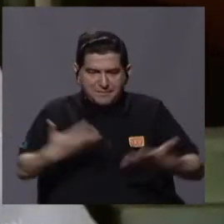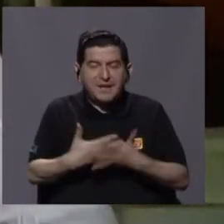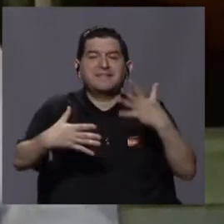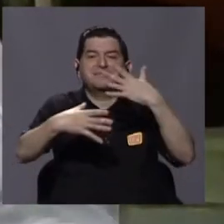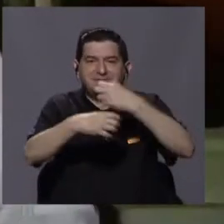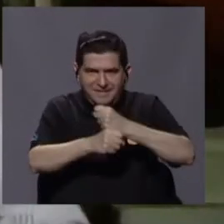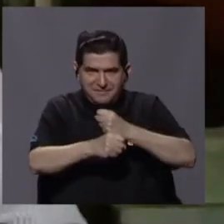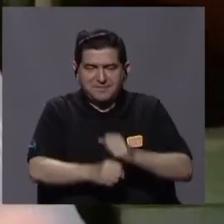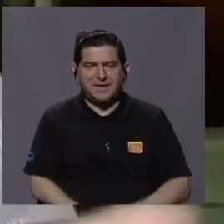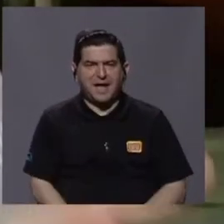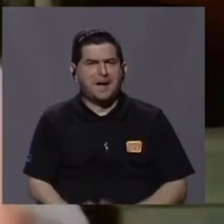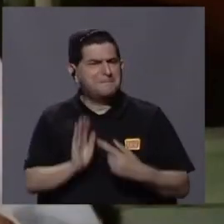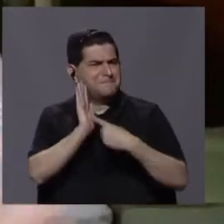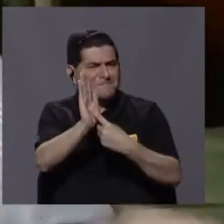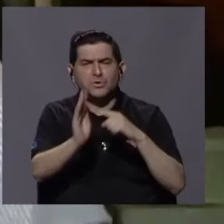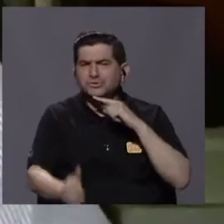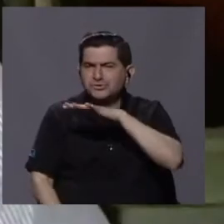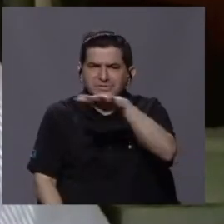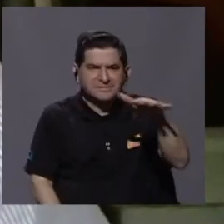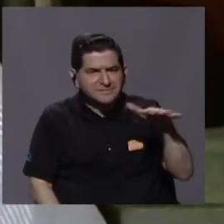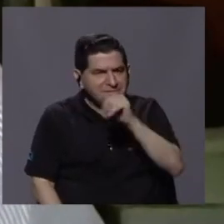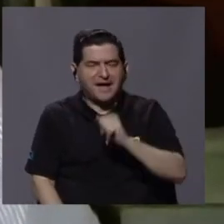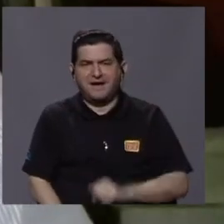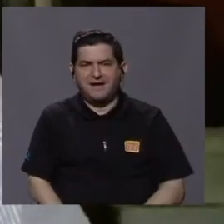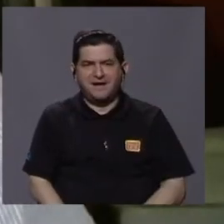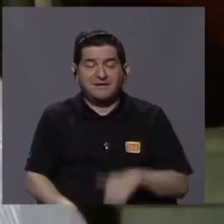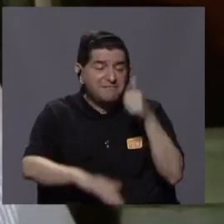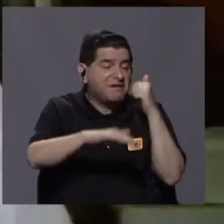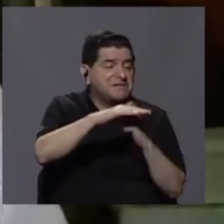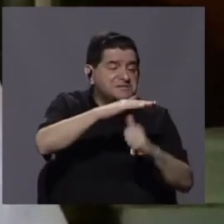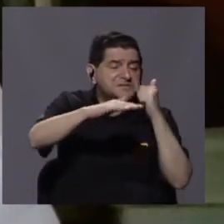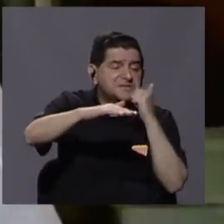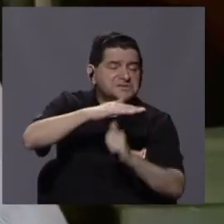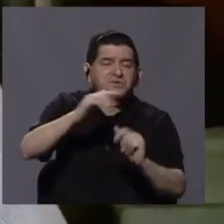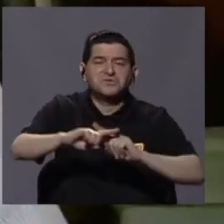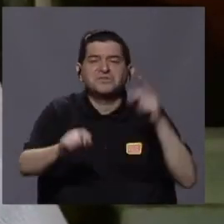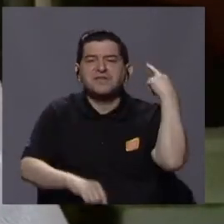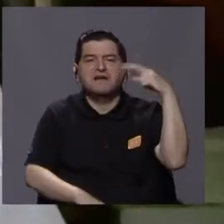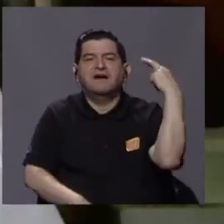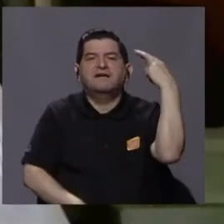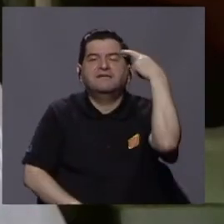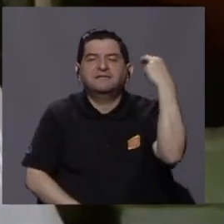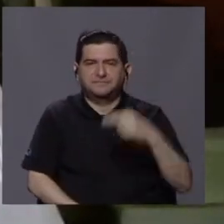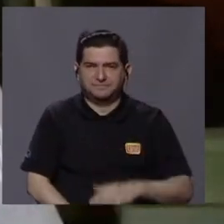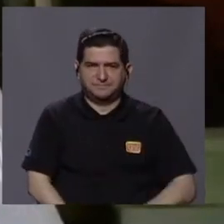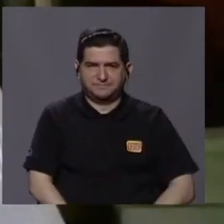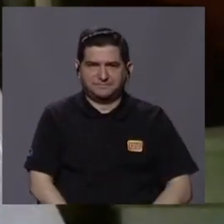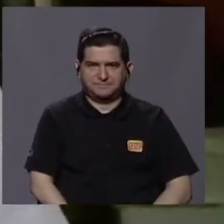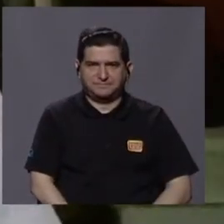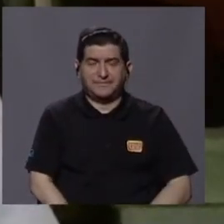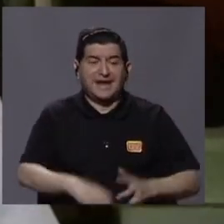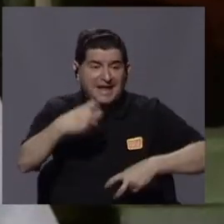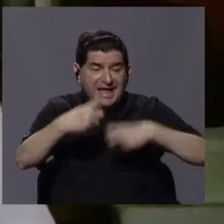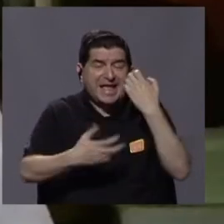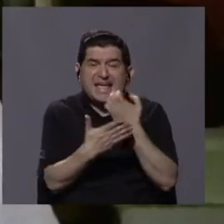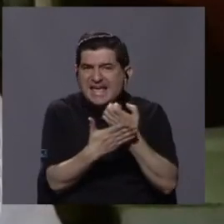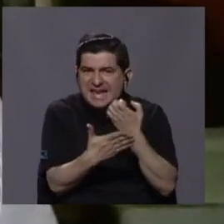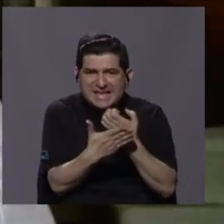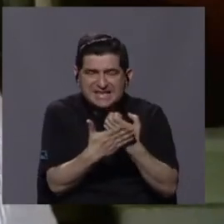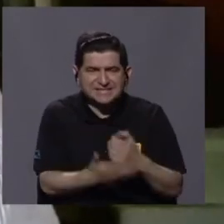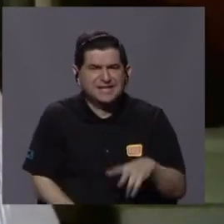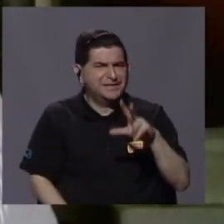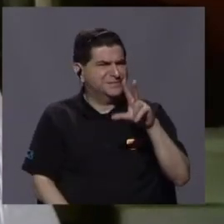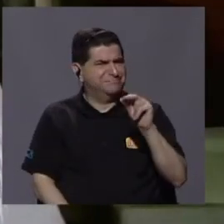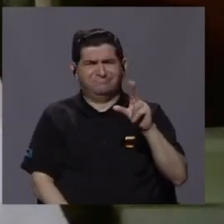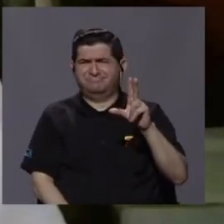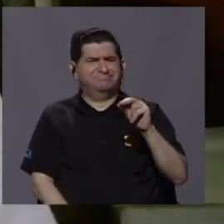develar una realidad que se estaba ocultando por una serie de razones entonces la crisis económica no es de